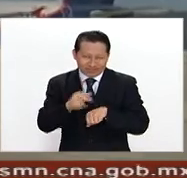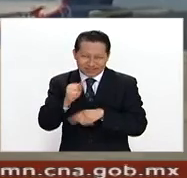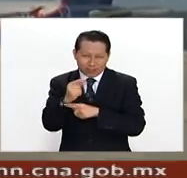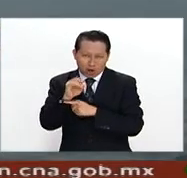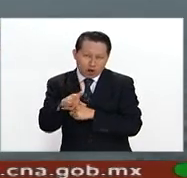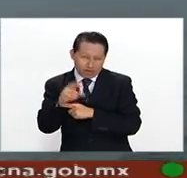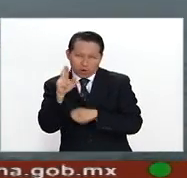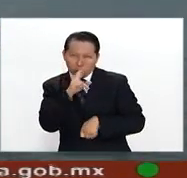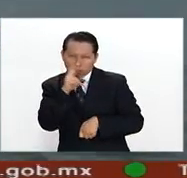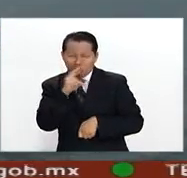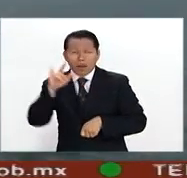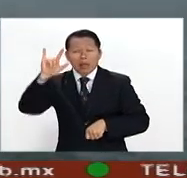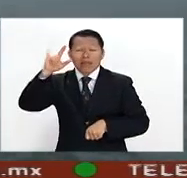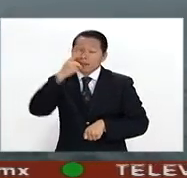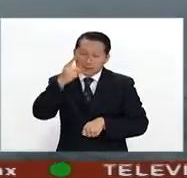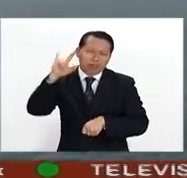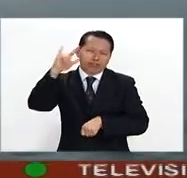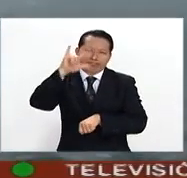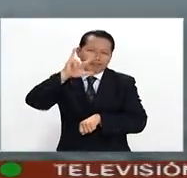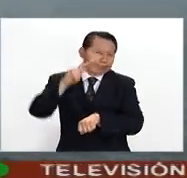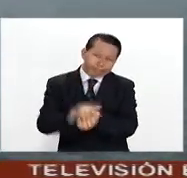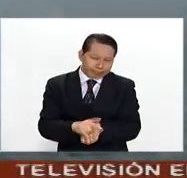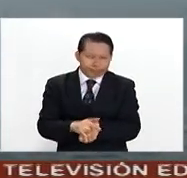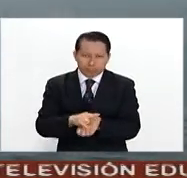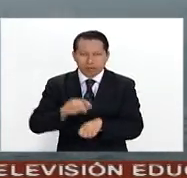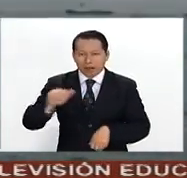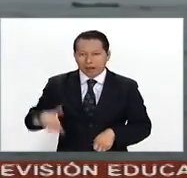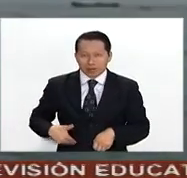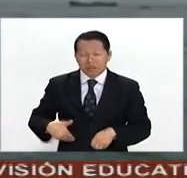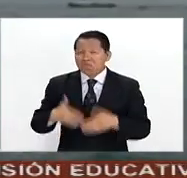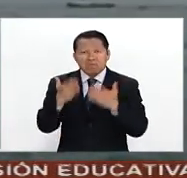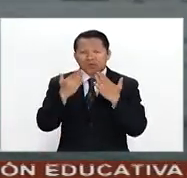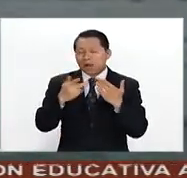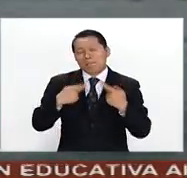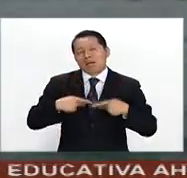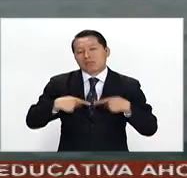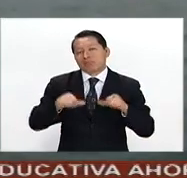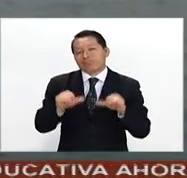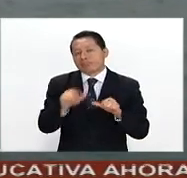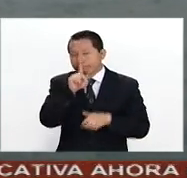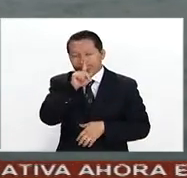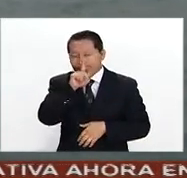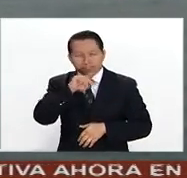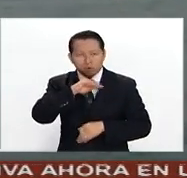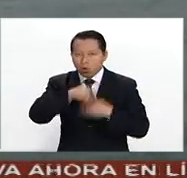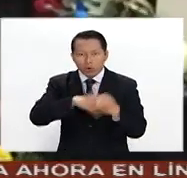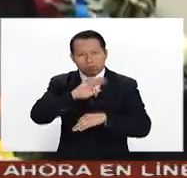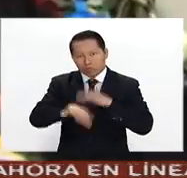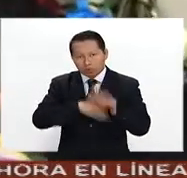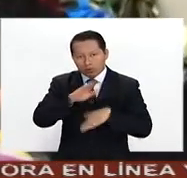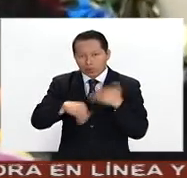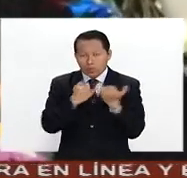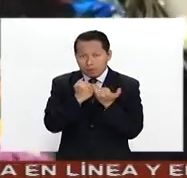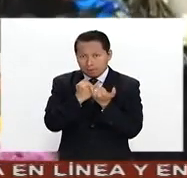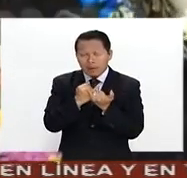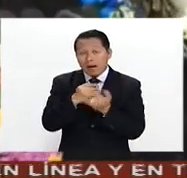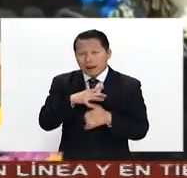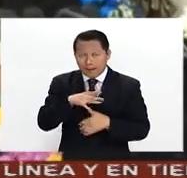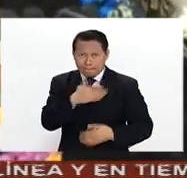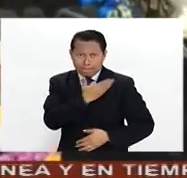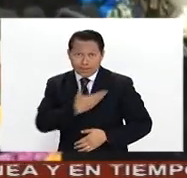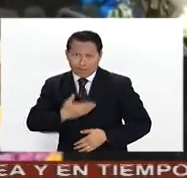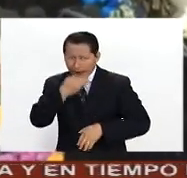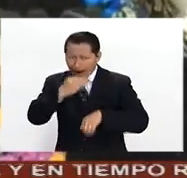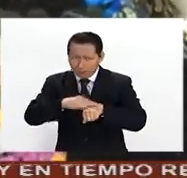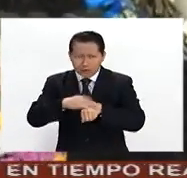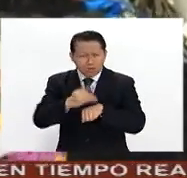hay sobrevivientes. El presidente del país, Vladimir Putin, ordenó al primer ministro, Dmitry Medvedev, que abra y lidere una investigación para aclarar